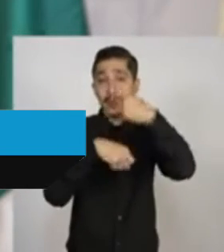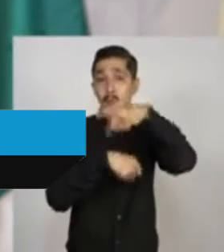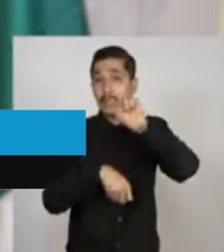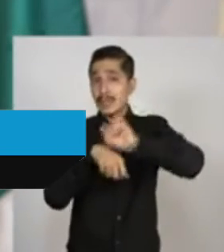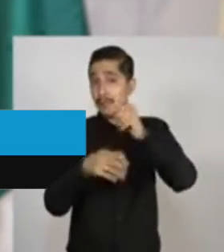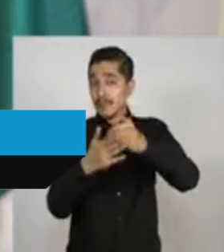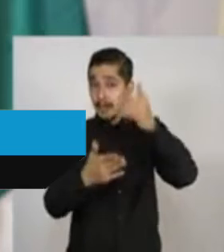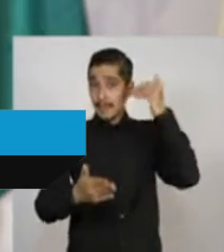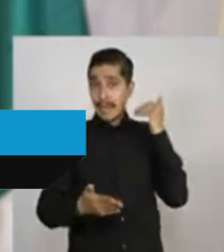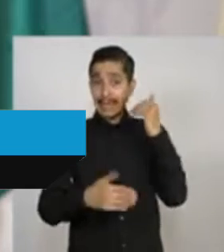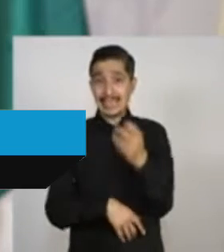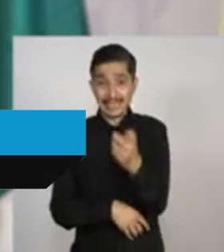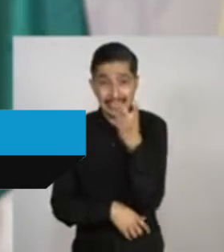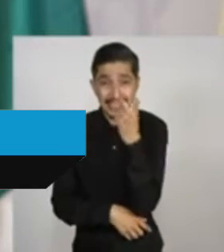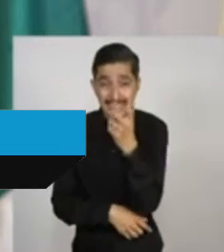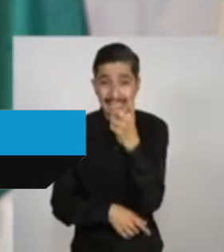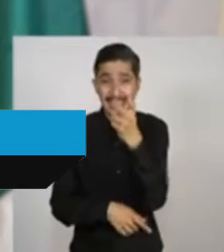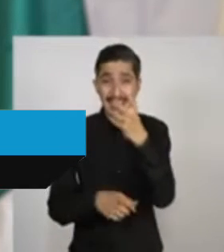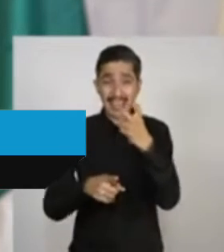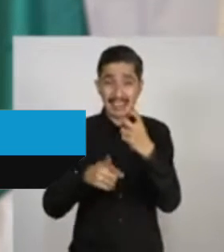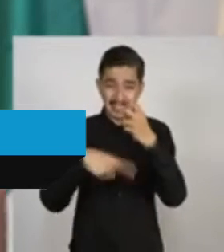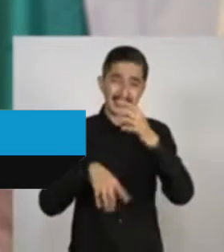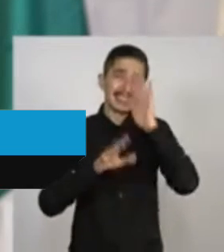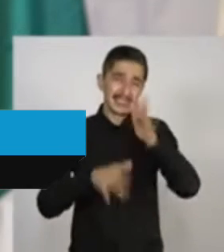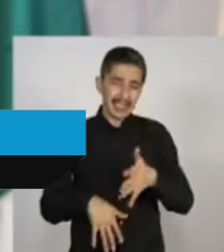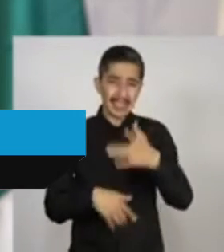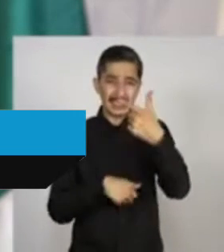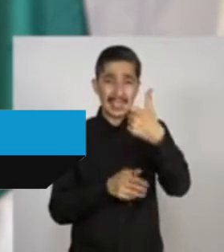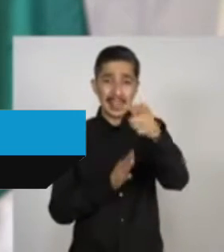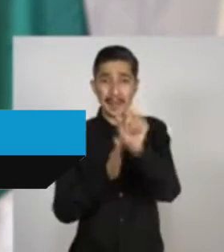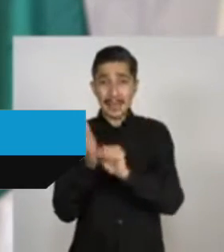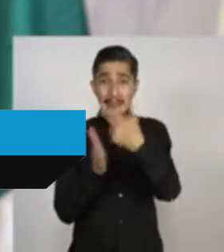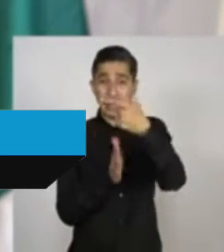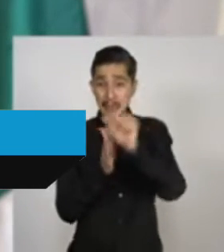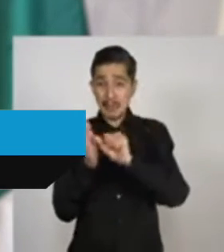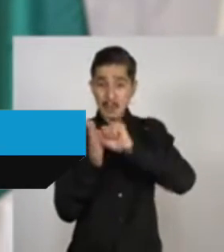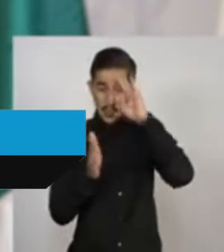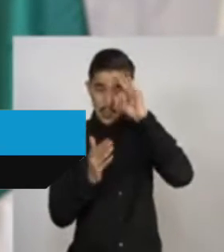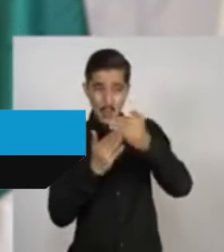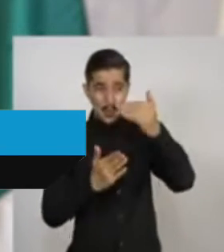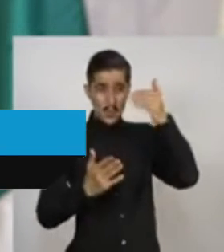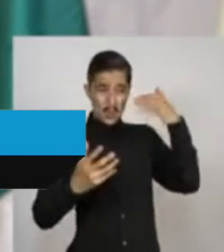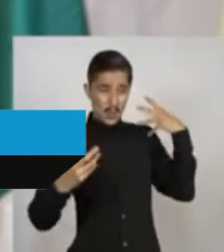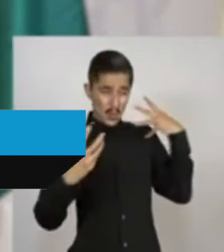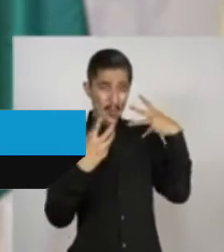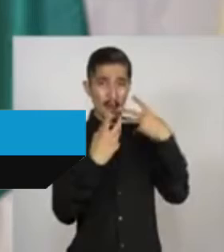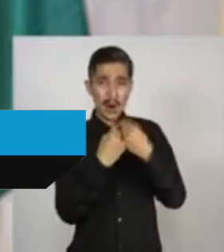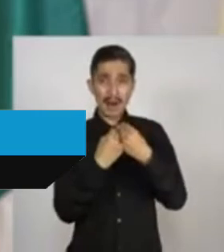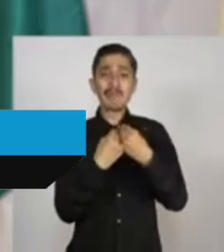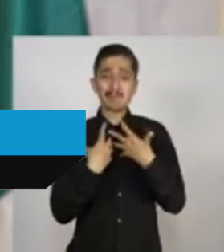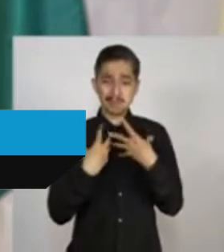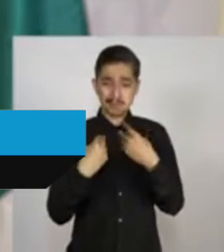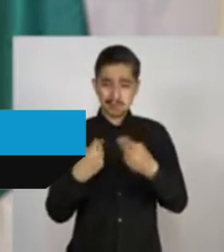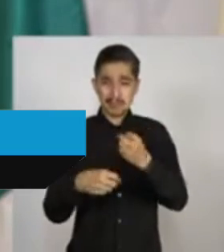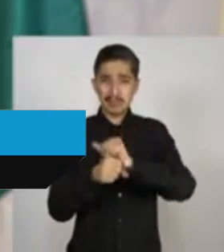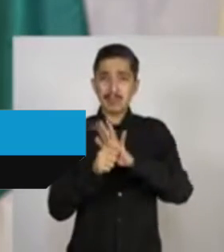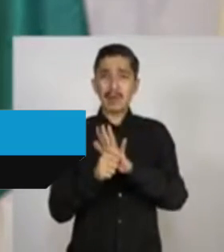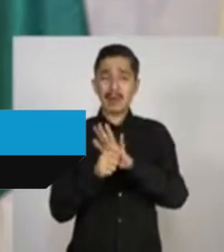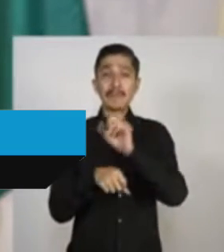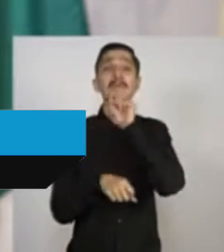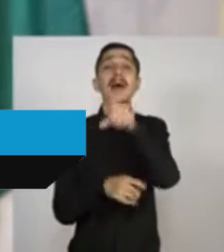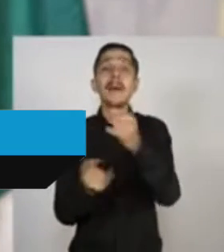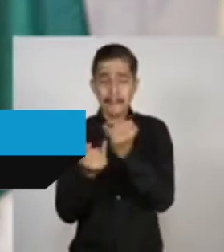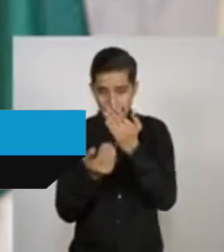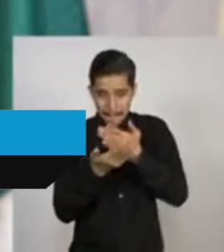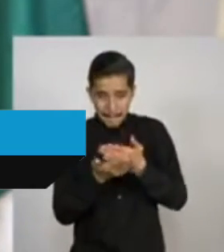Mientras sigan muriendo cientos o miles de personas en México por COVID-19, no podemos relajar las medidas